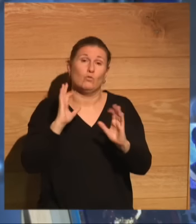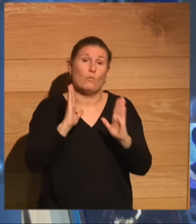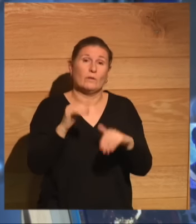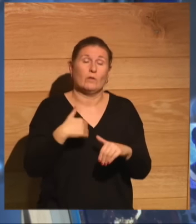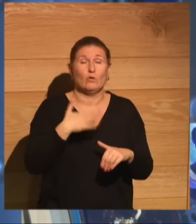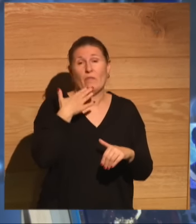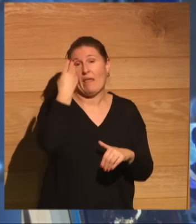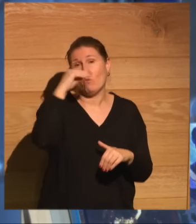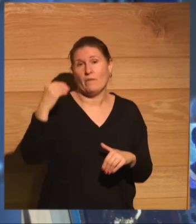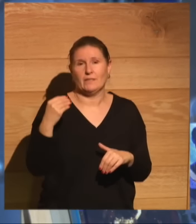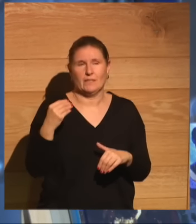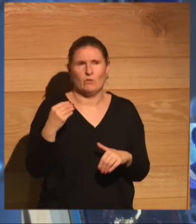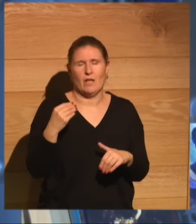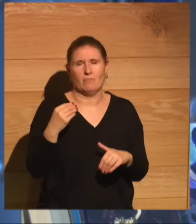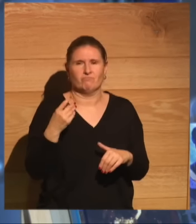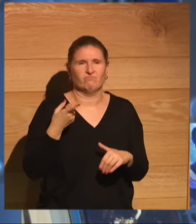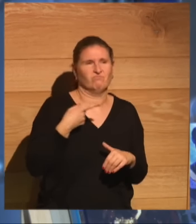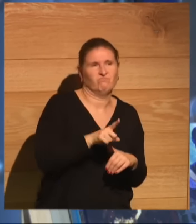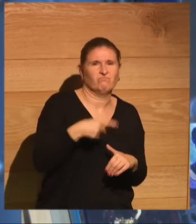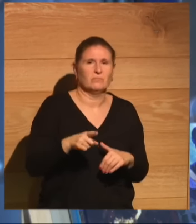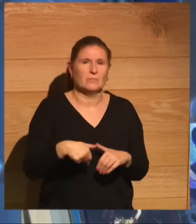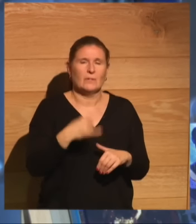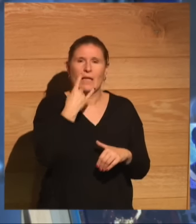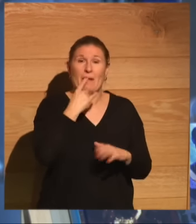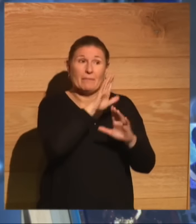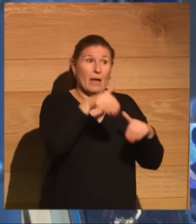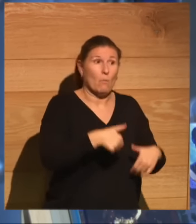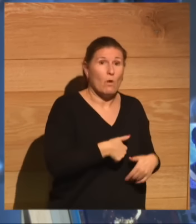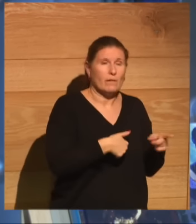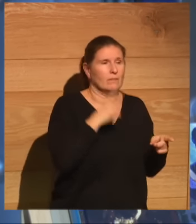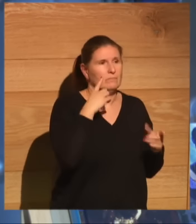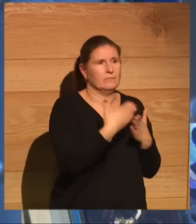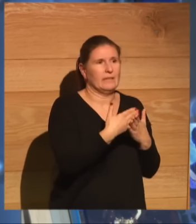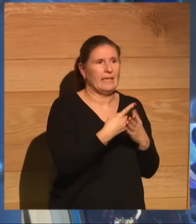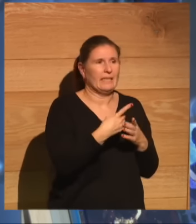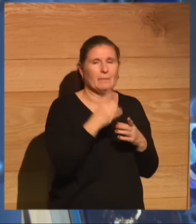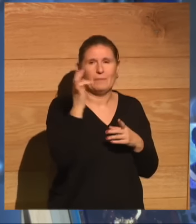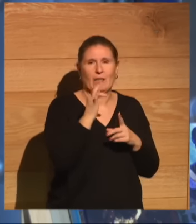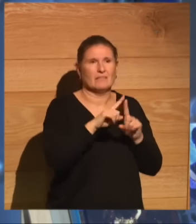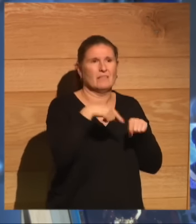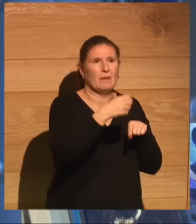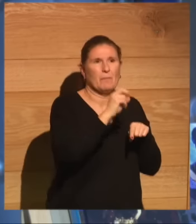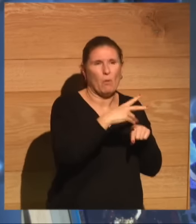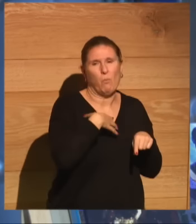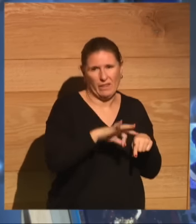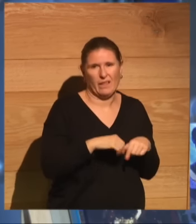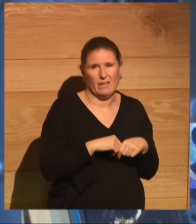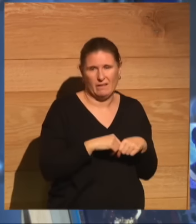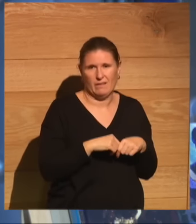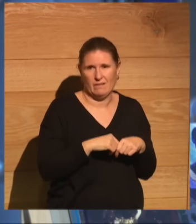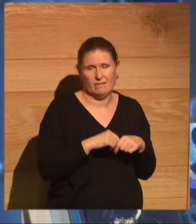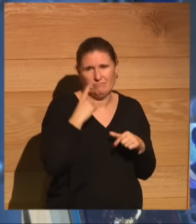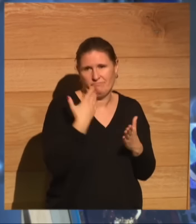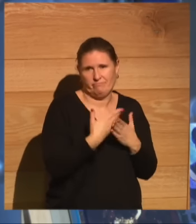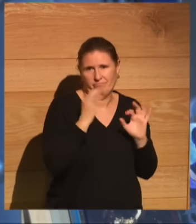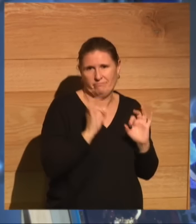era adolescente y cruel, probablemente habría dicho que Batman Vuelve demuestra que todo es empeorable. Y ahora, sin embargo, me voy a mostrar